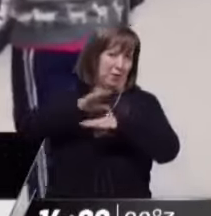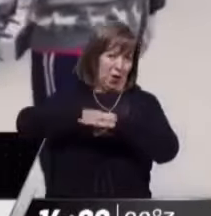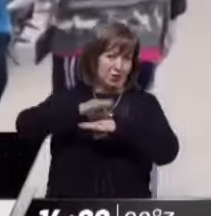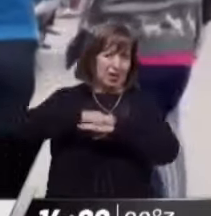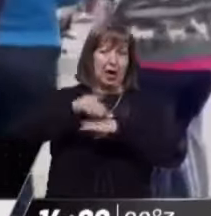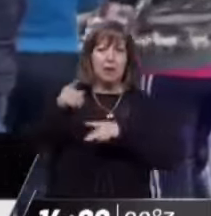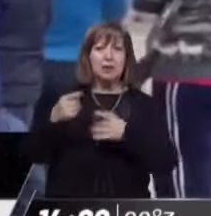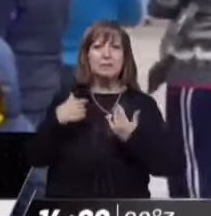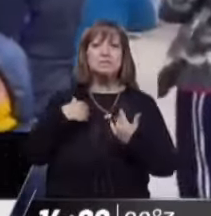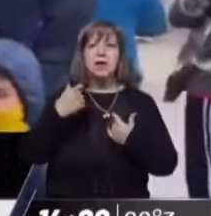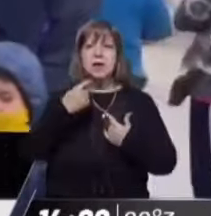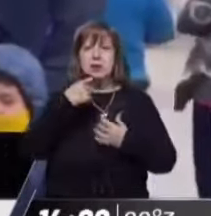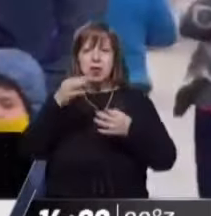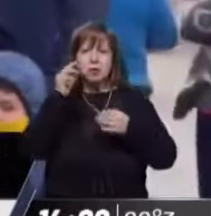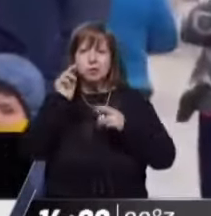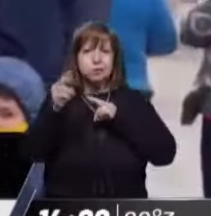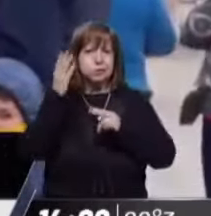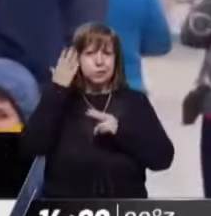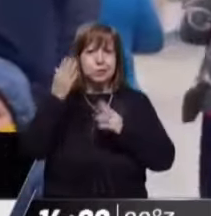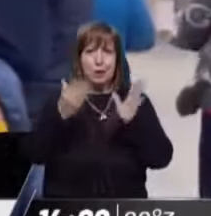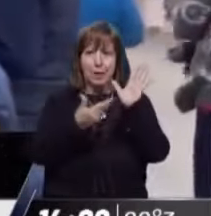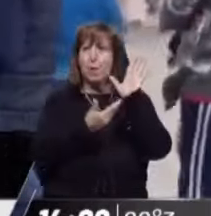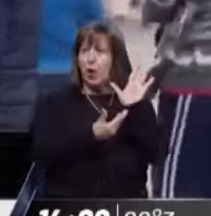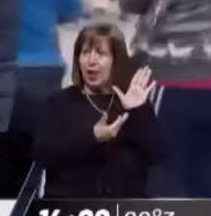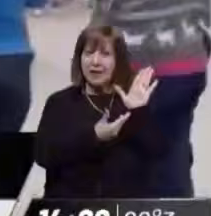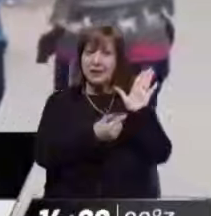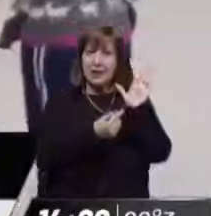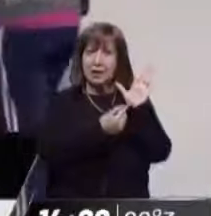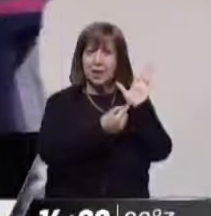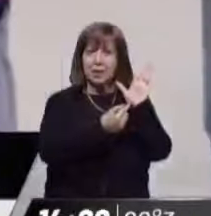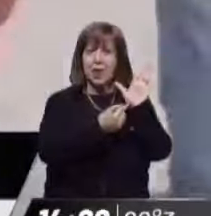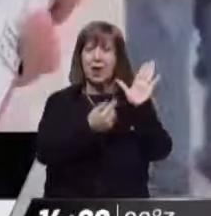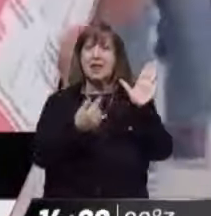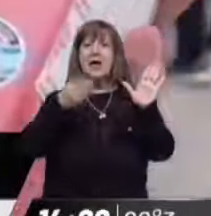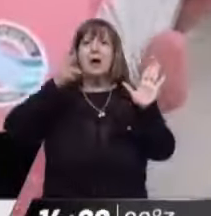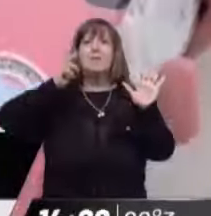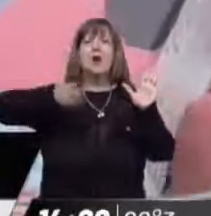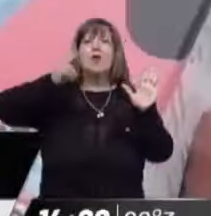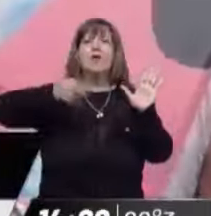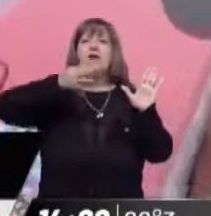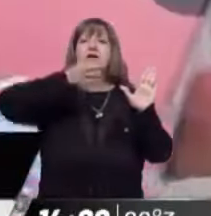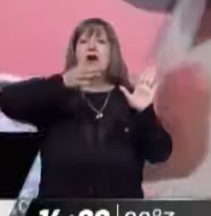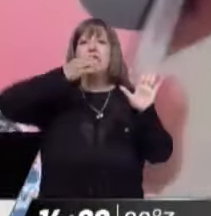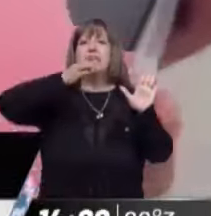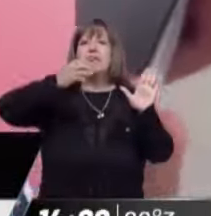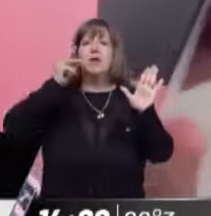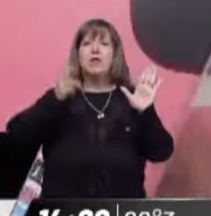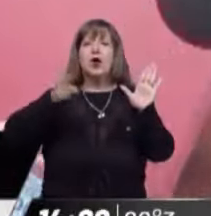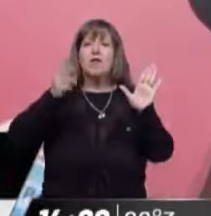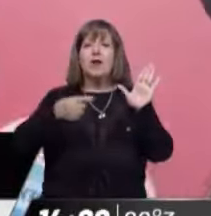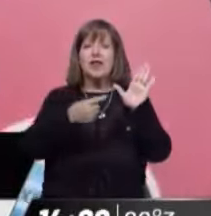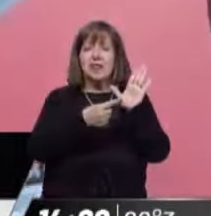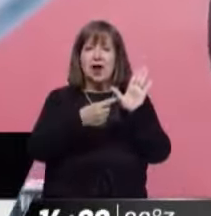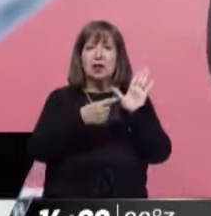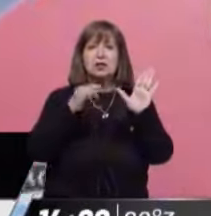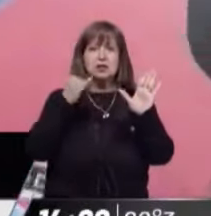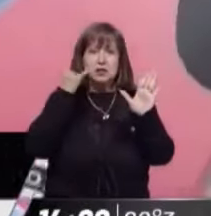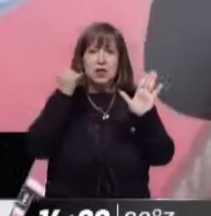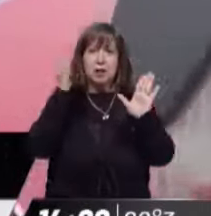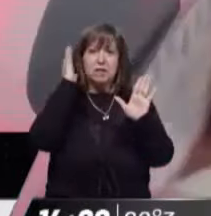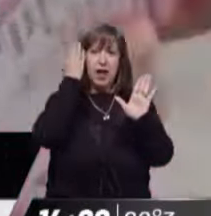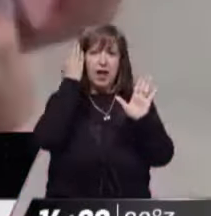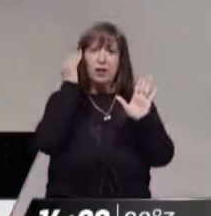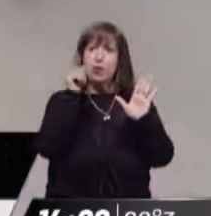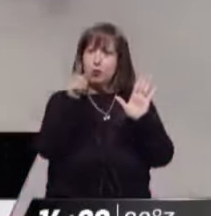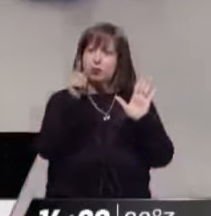recién contaban, hemos visto que se está vendiendo esta leche, la que aquí está, que acá dice, prohibida su venta y comercialización. Se está vendiendo a través de